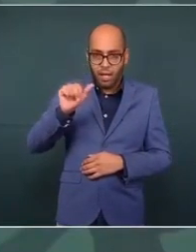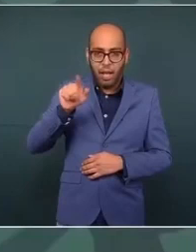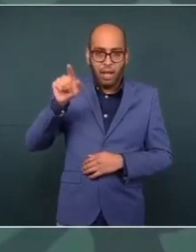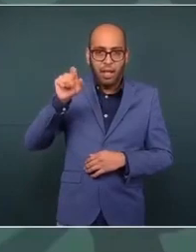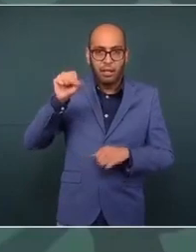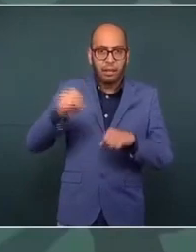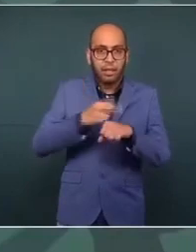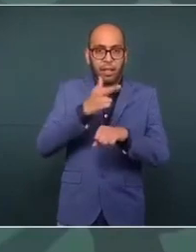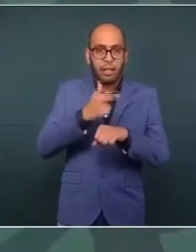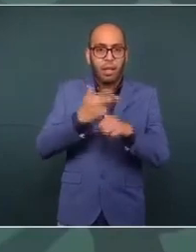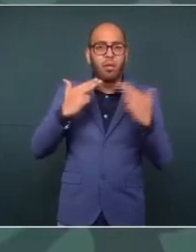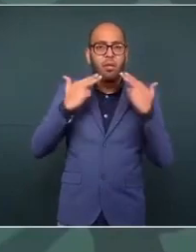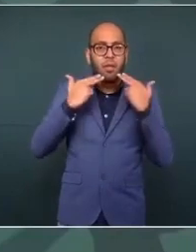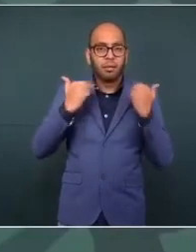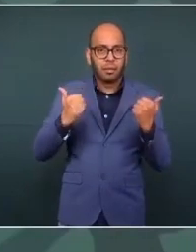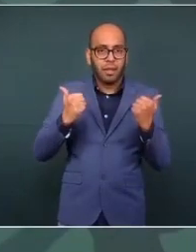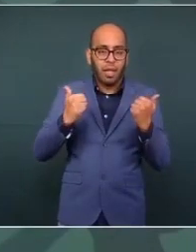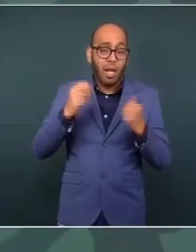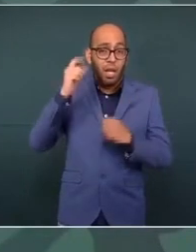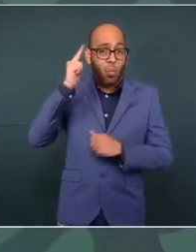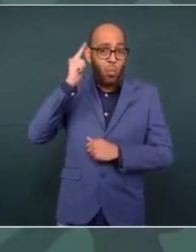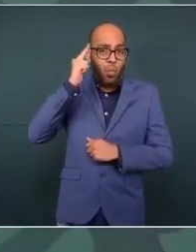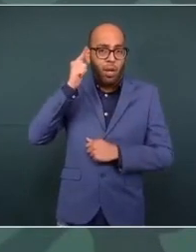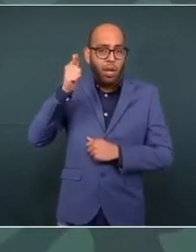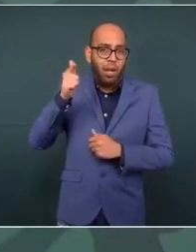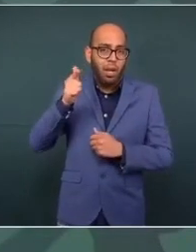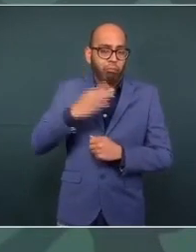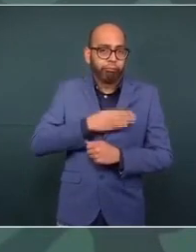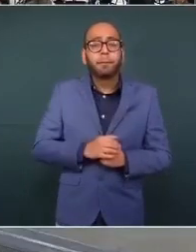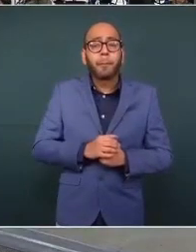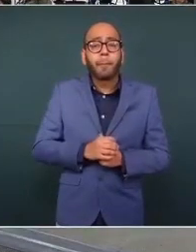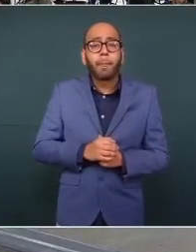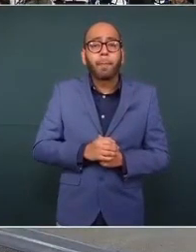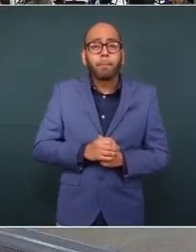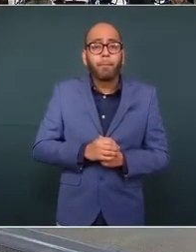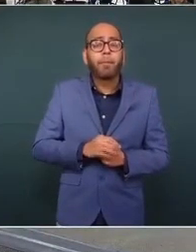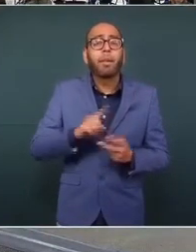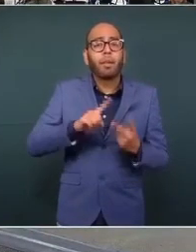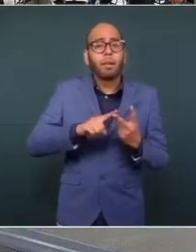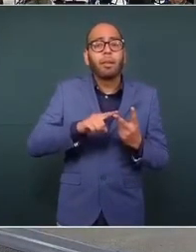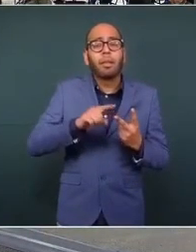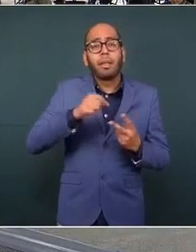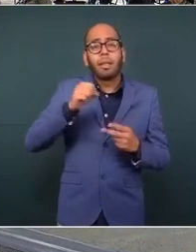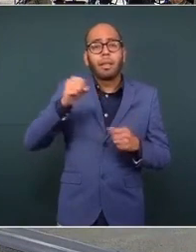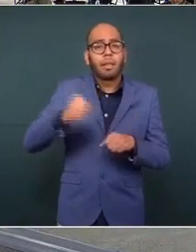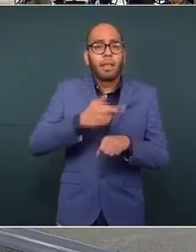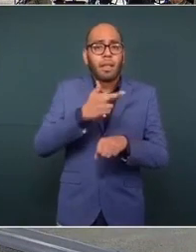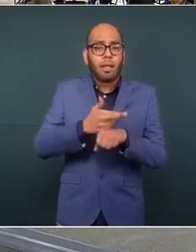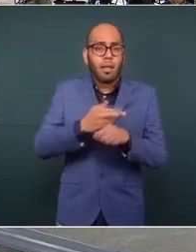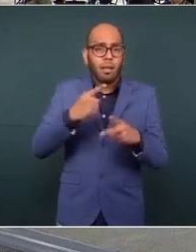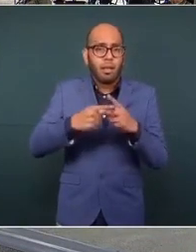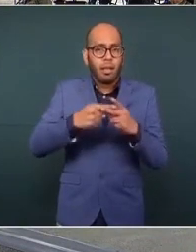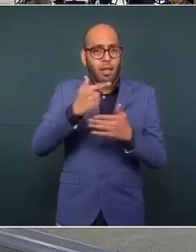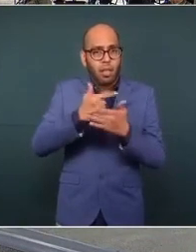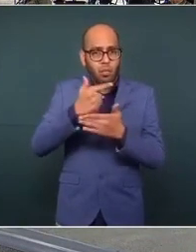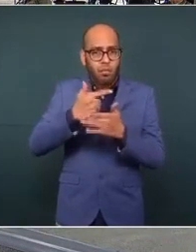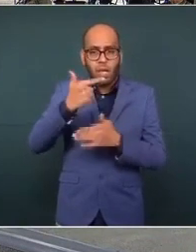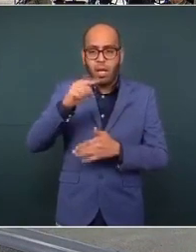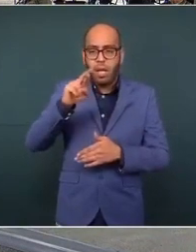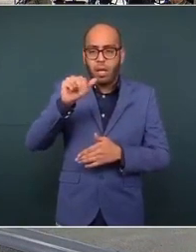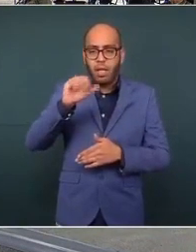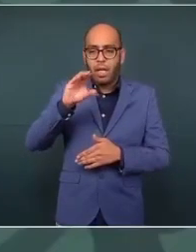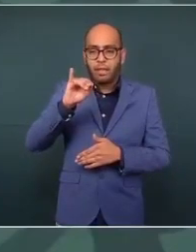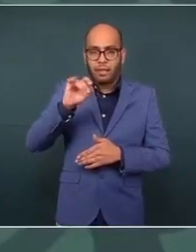un poco la secretaria de Economía, Graciela Márquez, pero